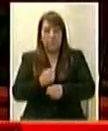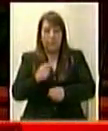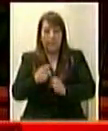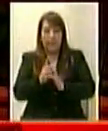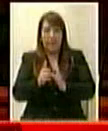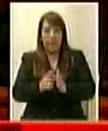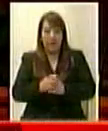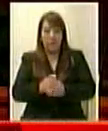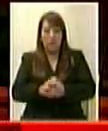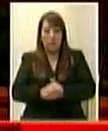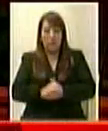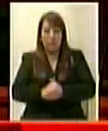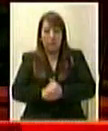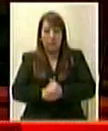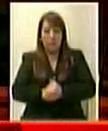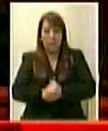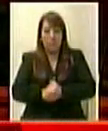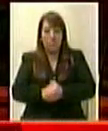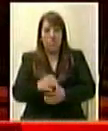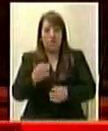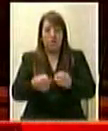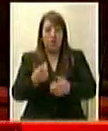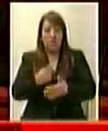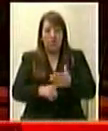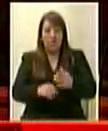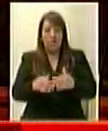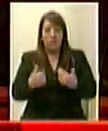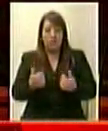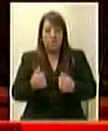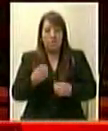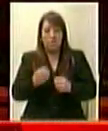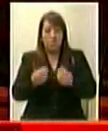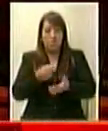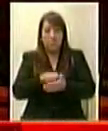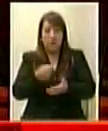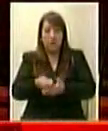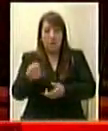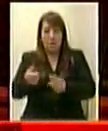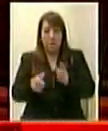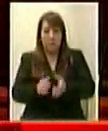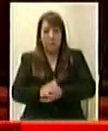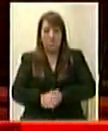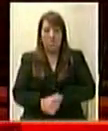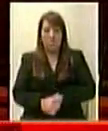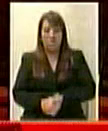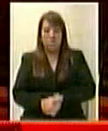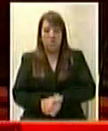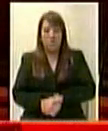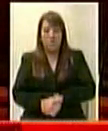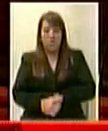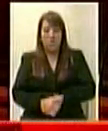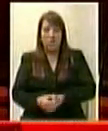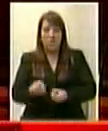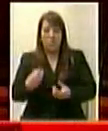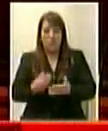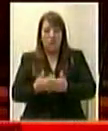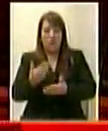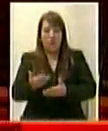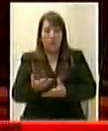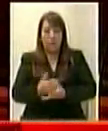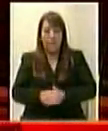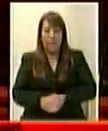este dictamen de justicia para que se pueda resarcir a esas personas. Bueno, voy a alcanzar